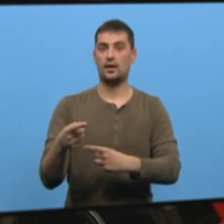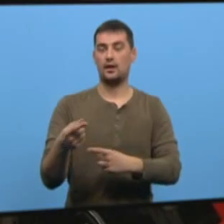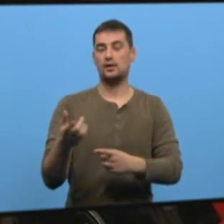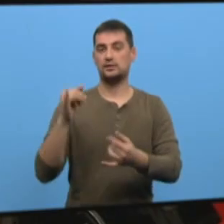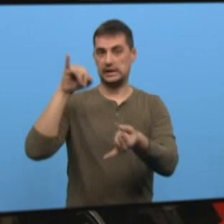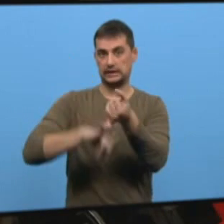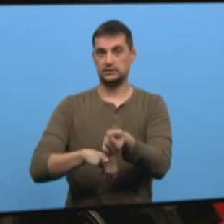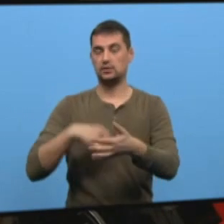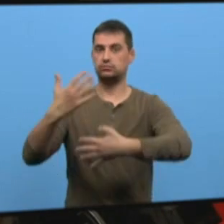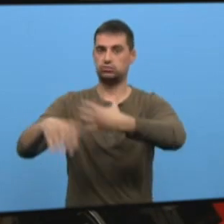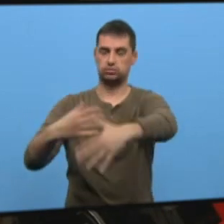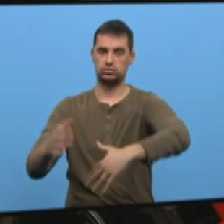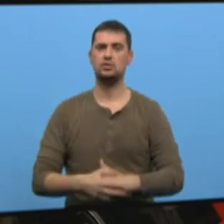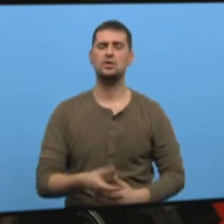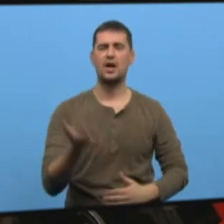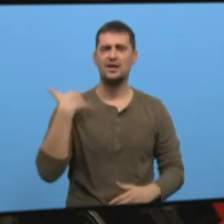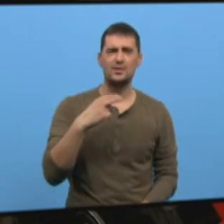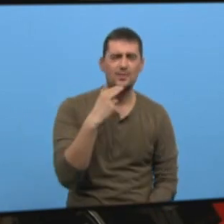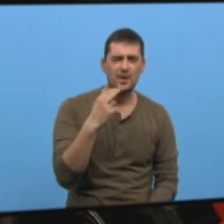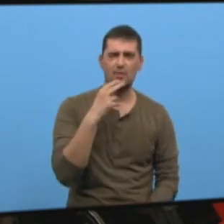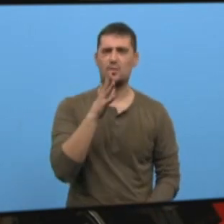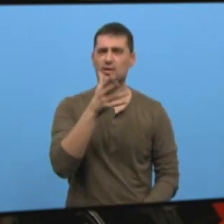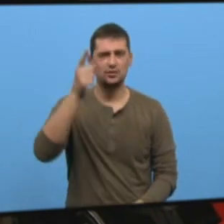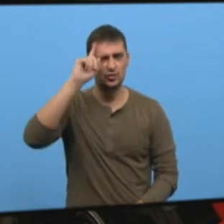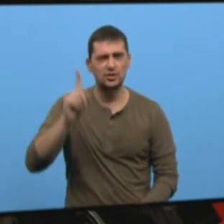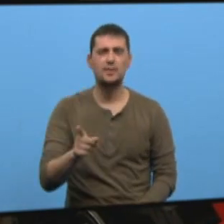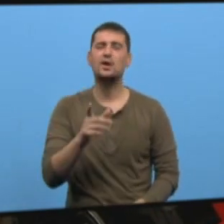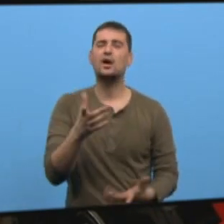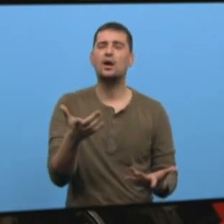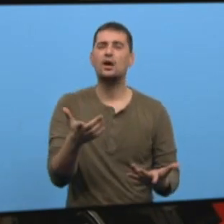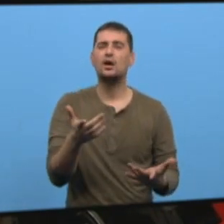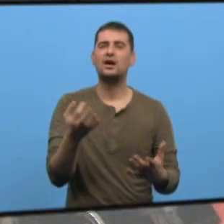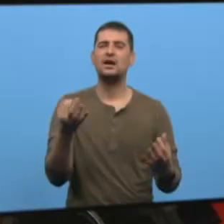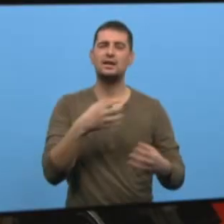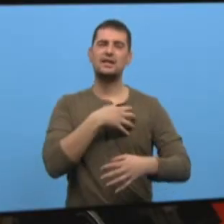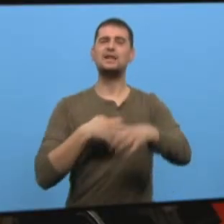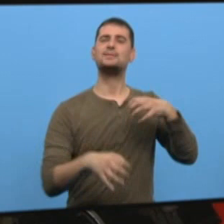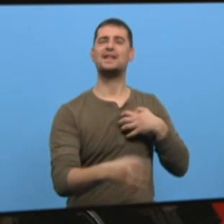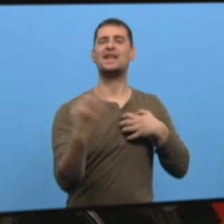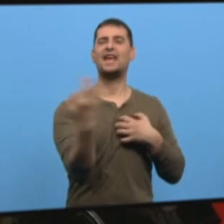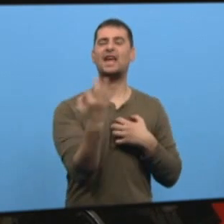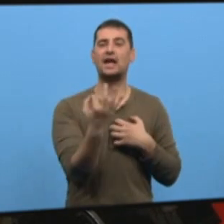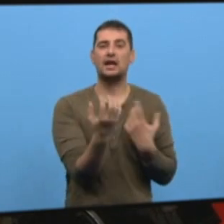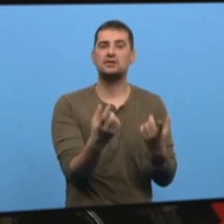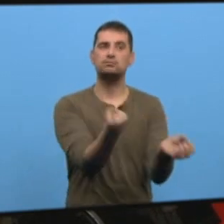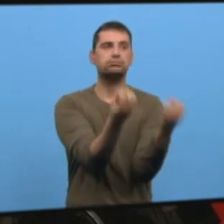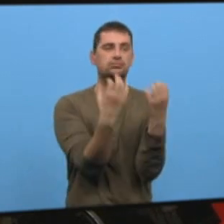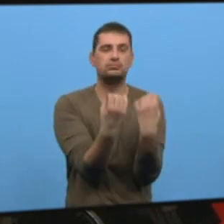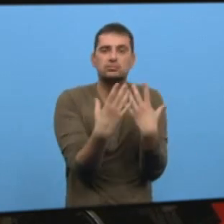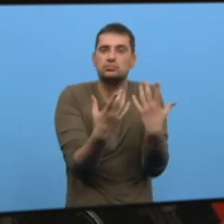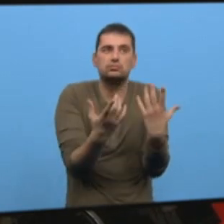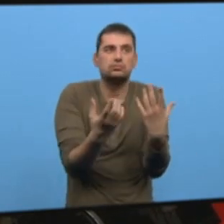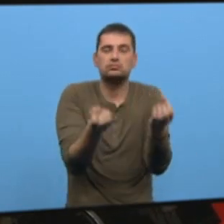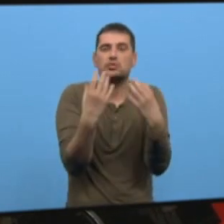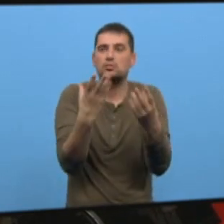estadao medo porque desces desces que un trasplante nadas